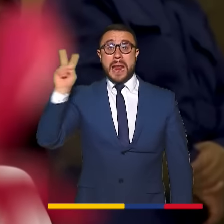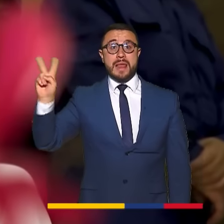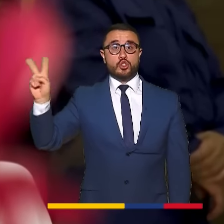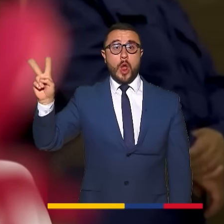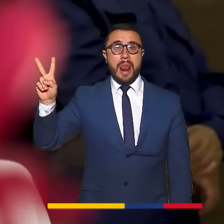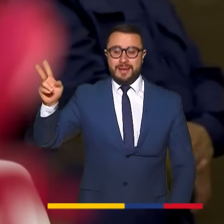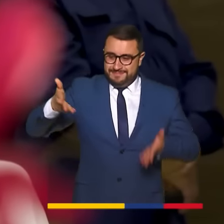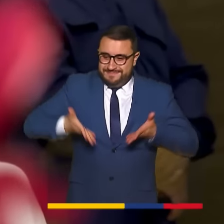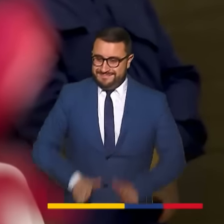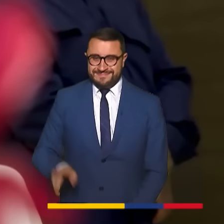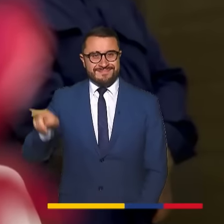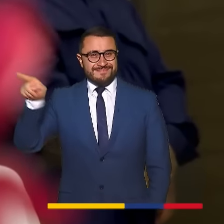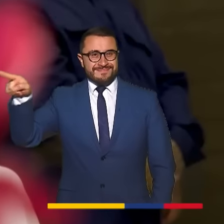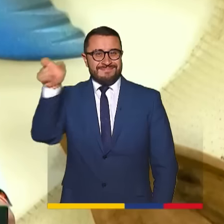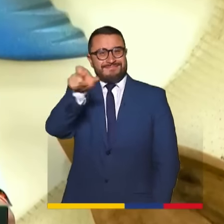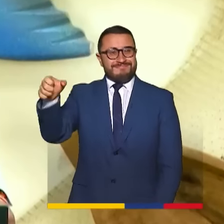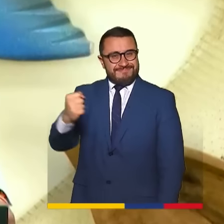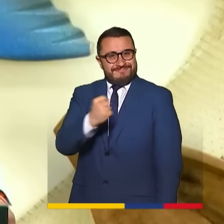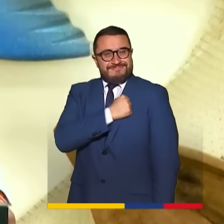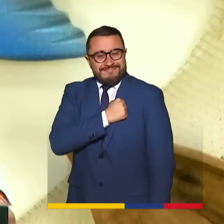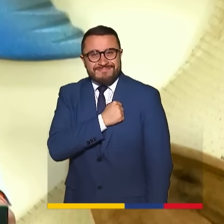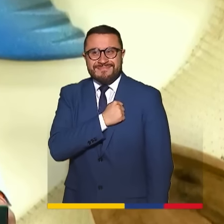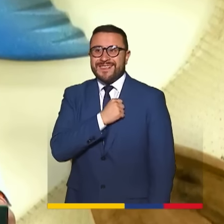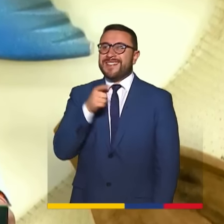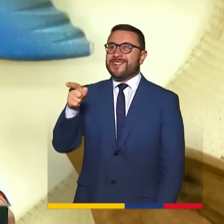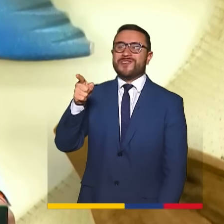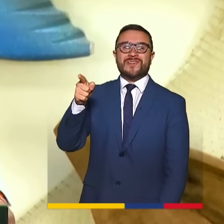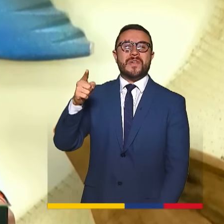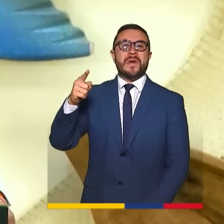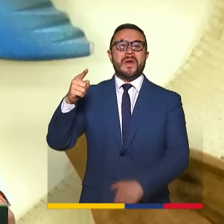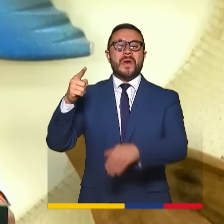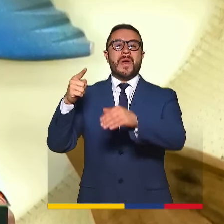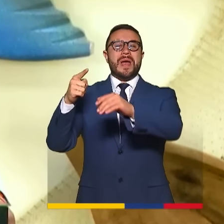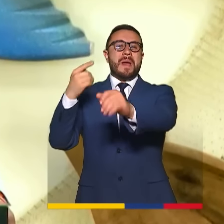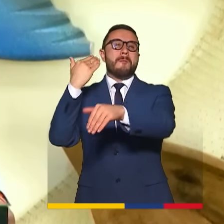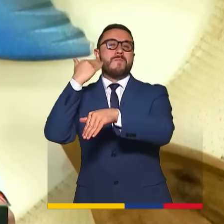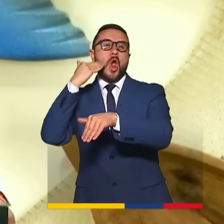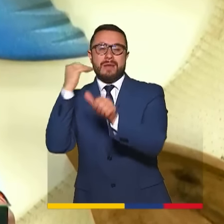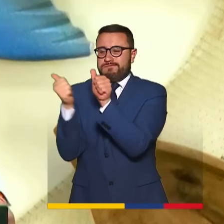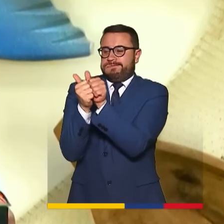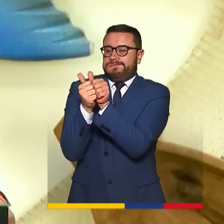su tierra, de sus seres queridos, de su negra grande, Tomasa,